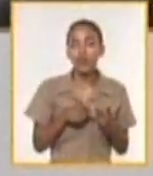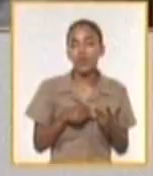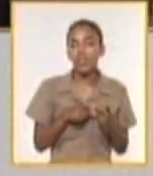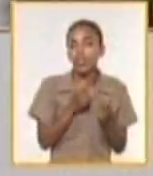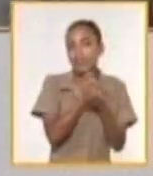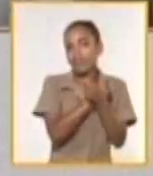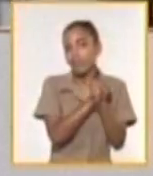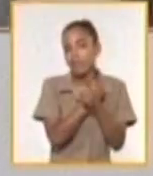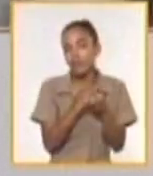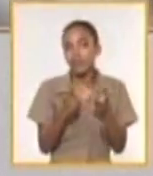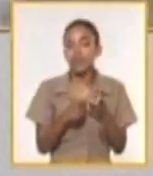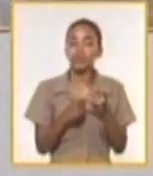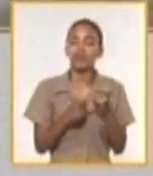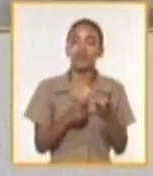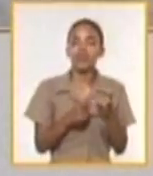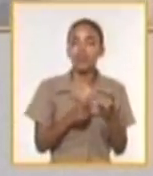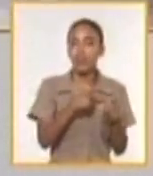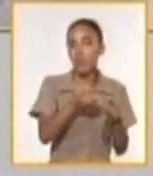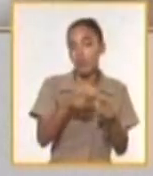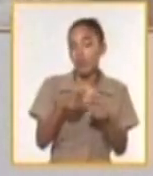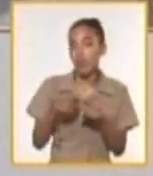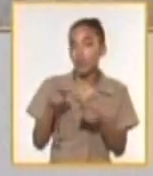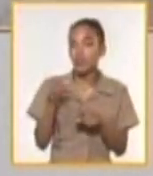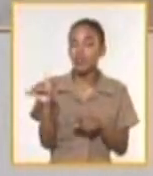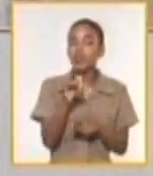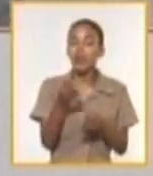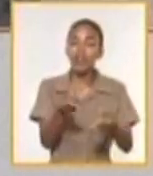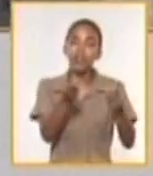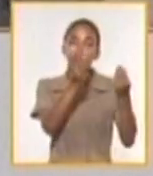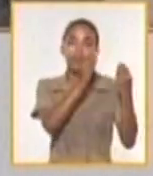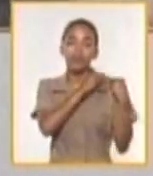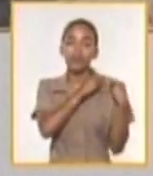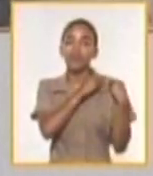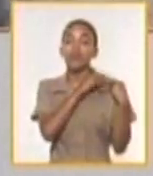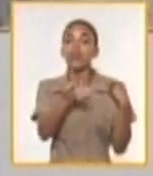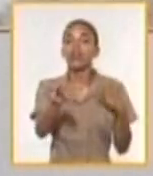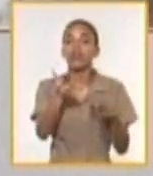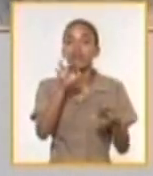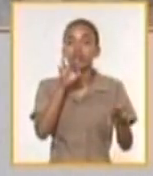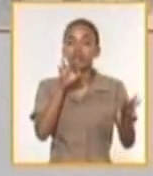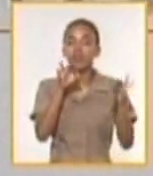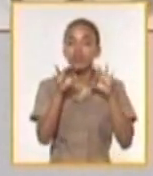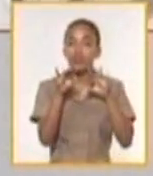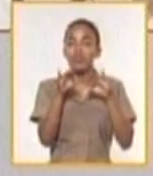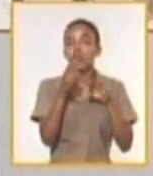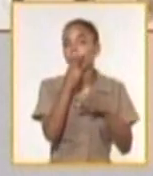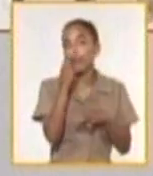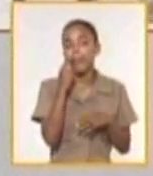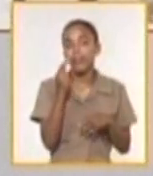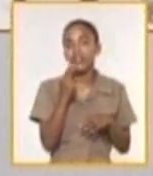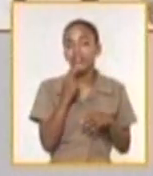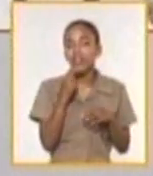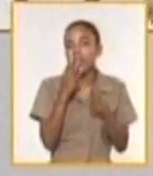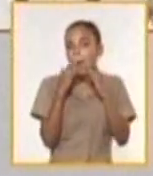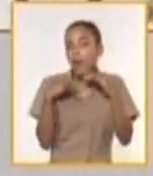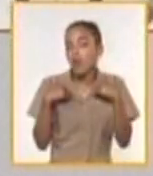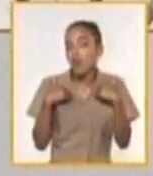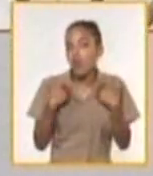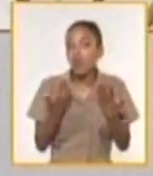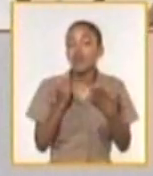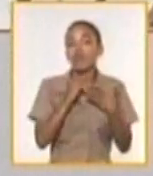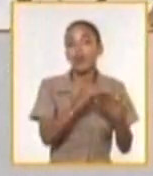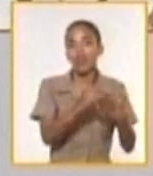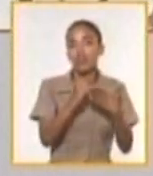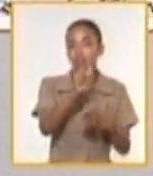humildes. Hart asume también la elección martiana de echar su suerte con los pobres de la tierra. Por eso